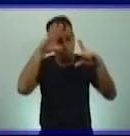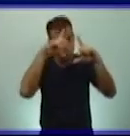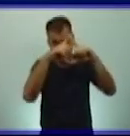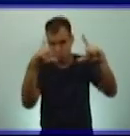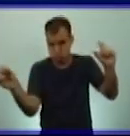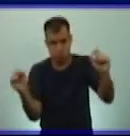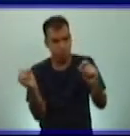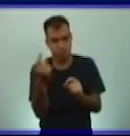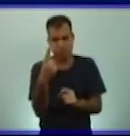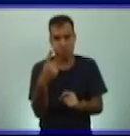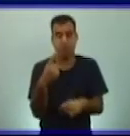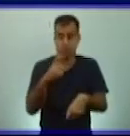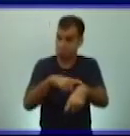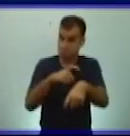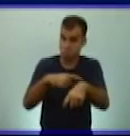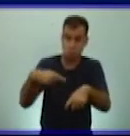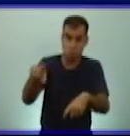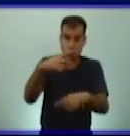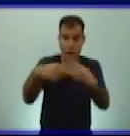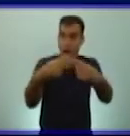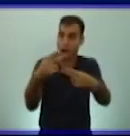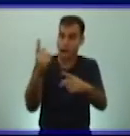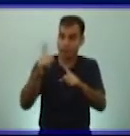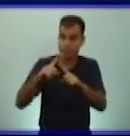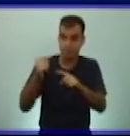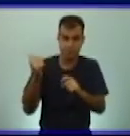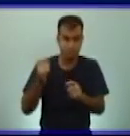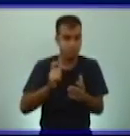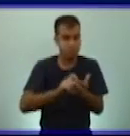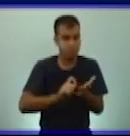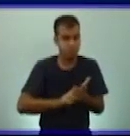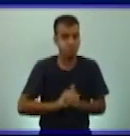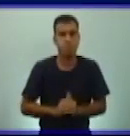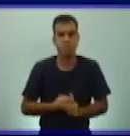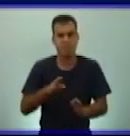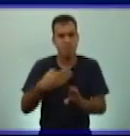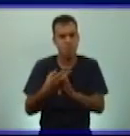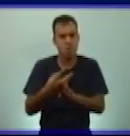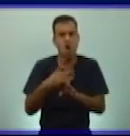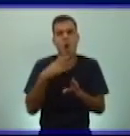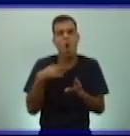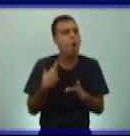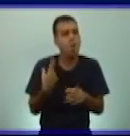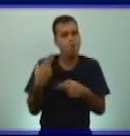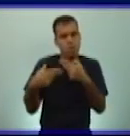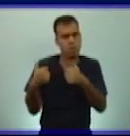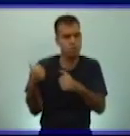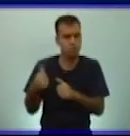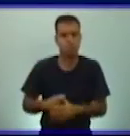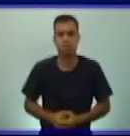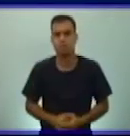vamos a dar ahora unos minutos para que realicen esta actividad y después vamos a revisar cómo quedó esta actividad.